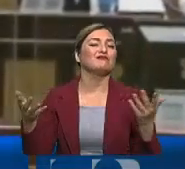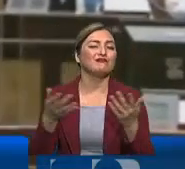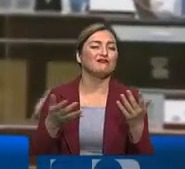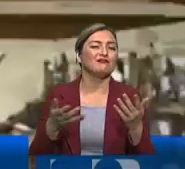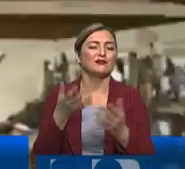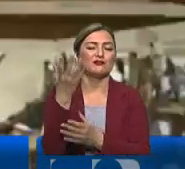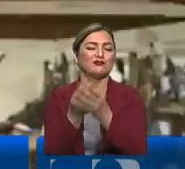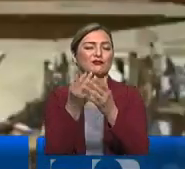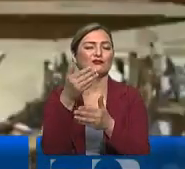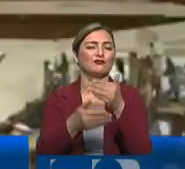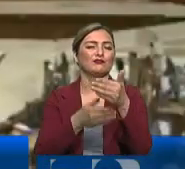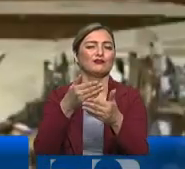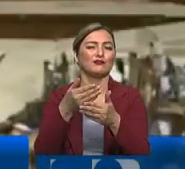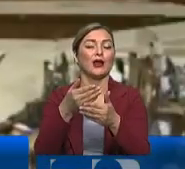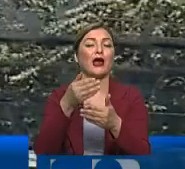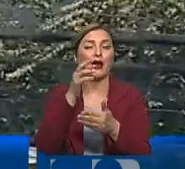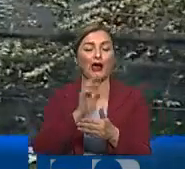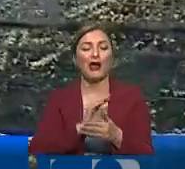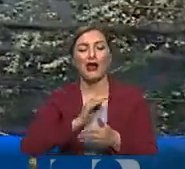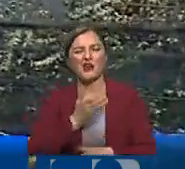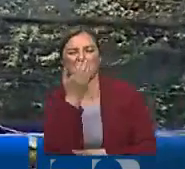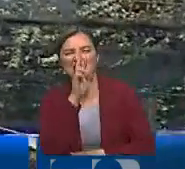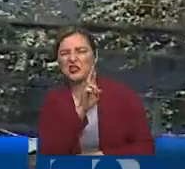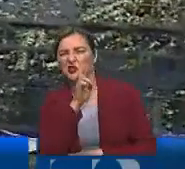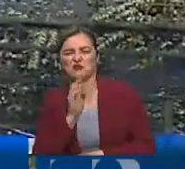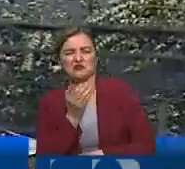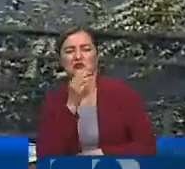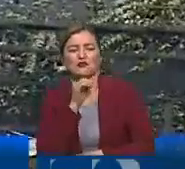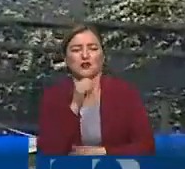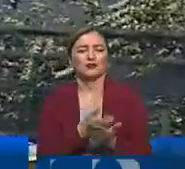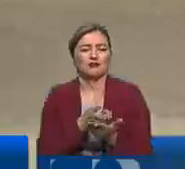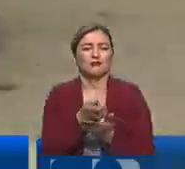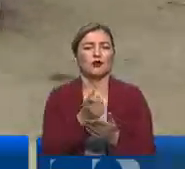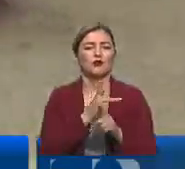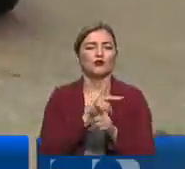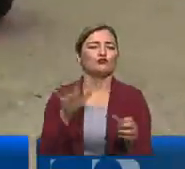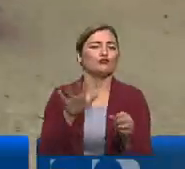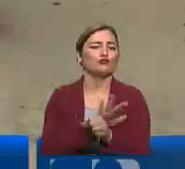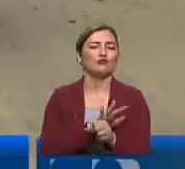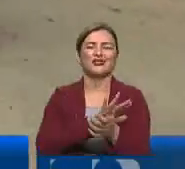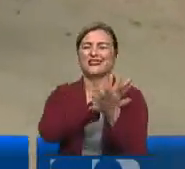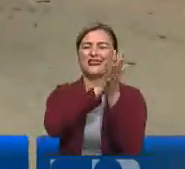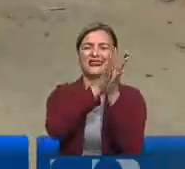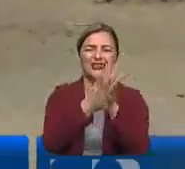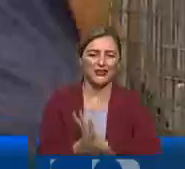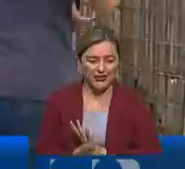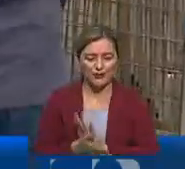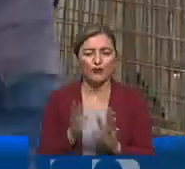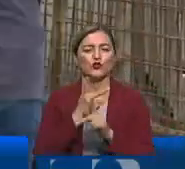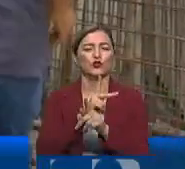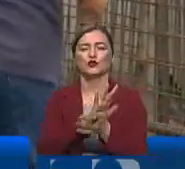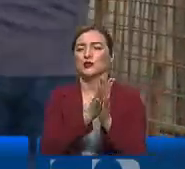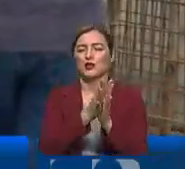serias deficiencias en el proceso de rehabilitación, falta de financiamiento y total desprotección en el trabajo de guías y personal administrativo,